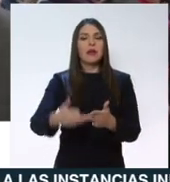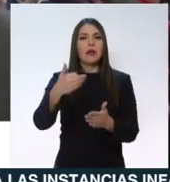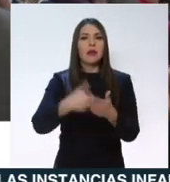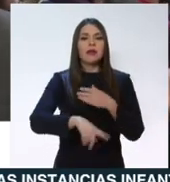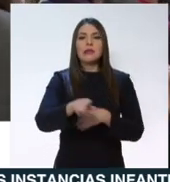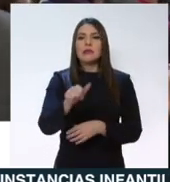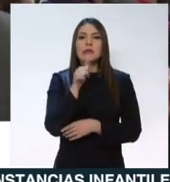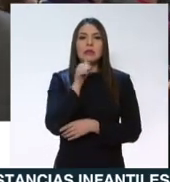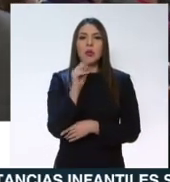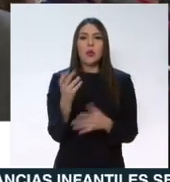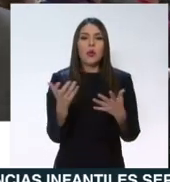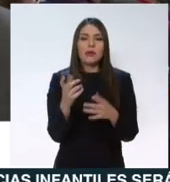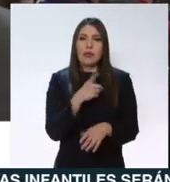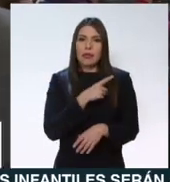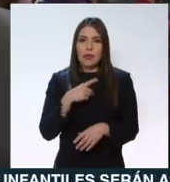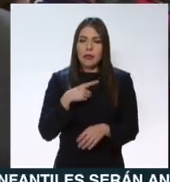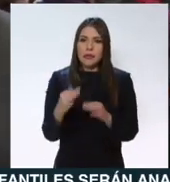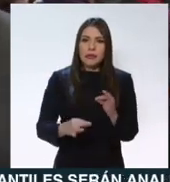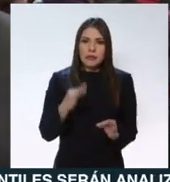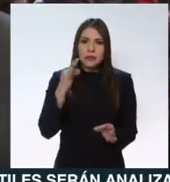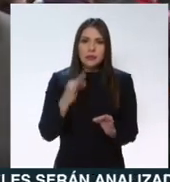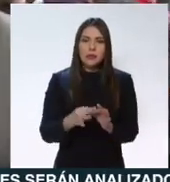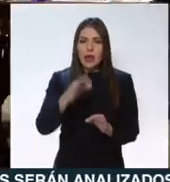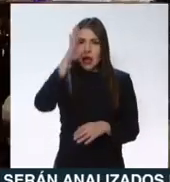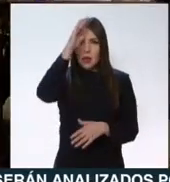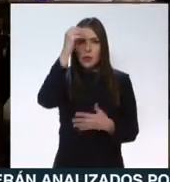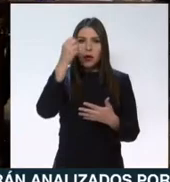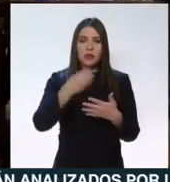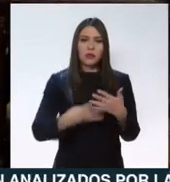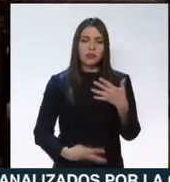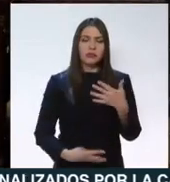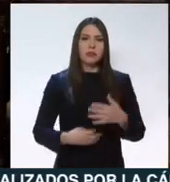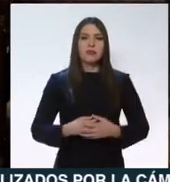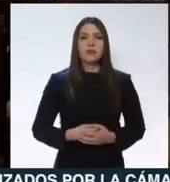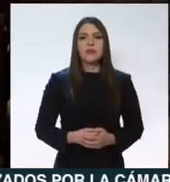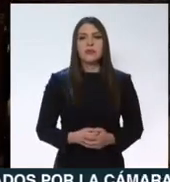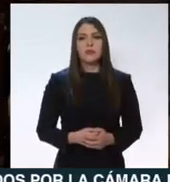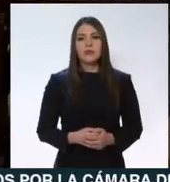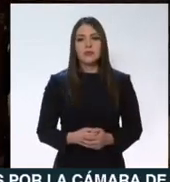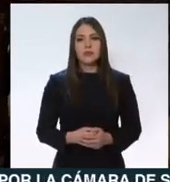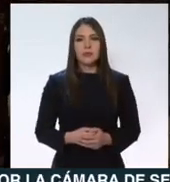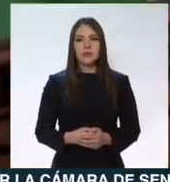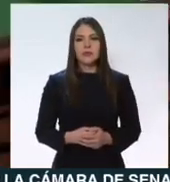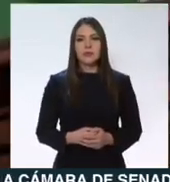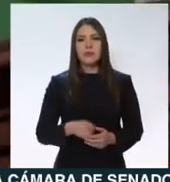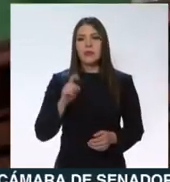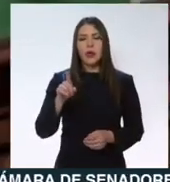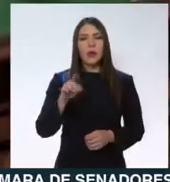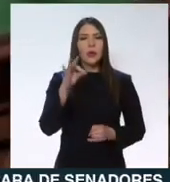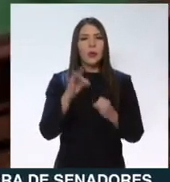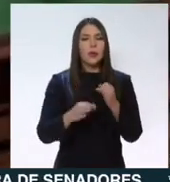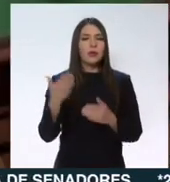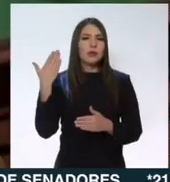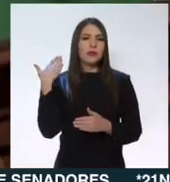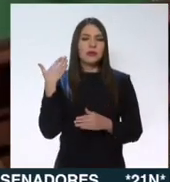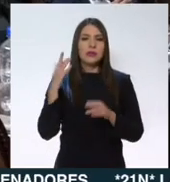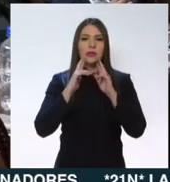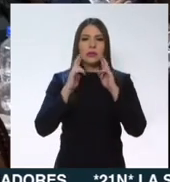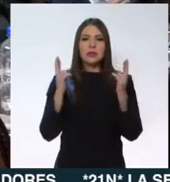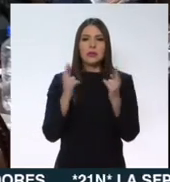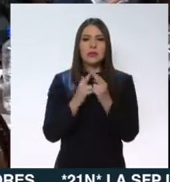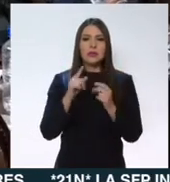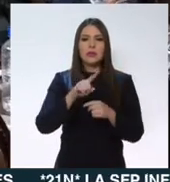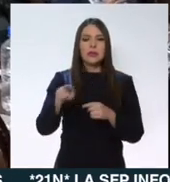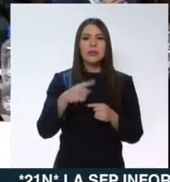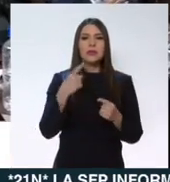llevando a cabo como debería de ser, o sea, no están cumpliendo esos términos. Uno de los casos se dio en la última sesión del primer periodo ordinario de sesiones,